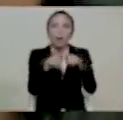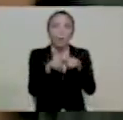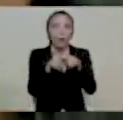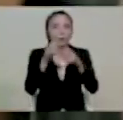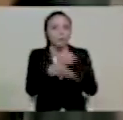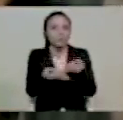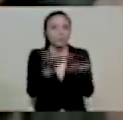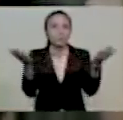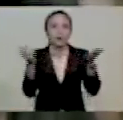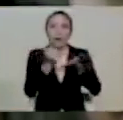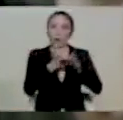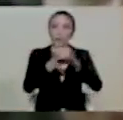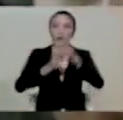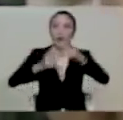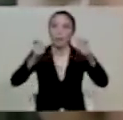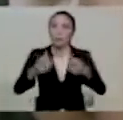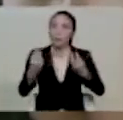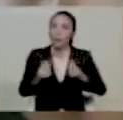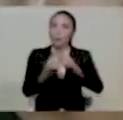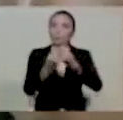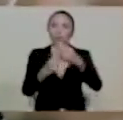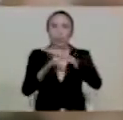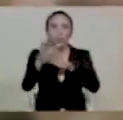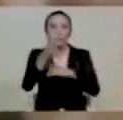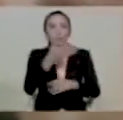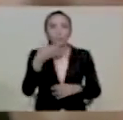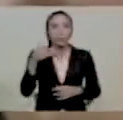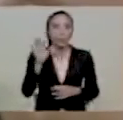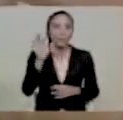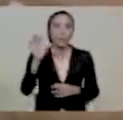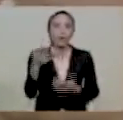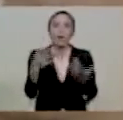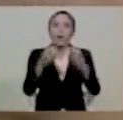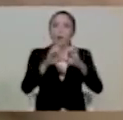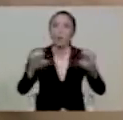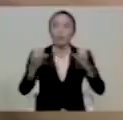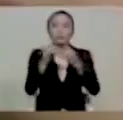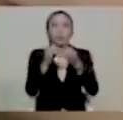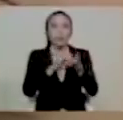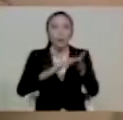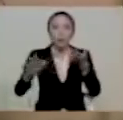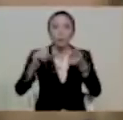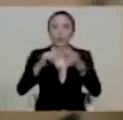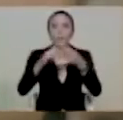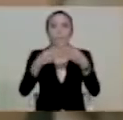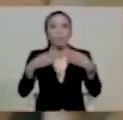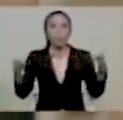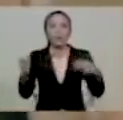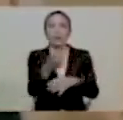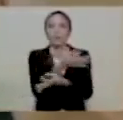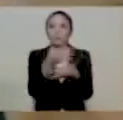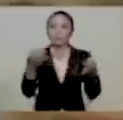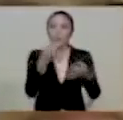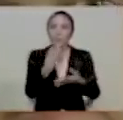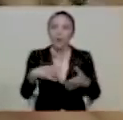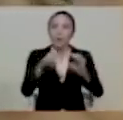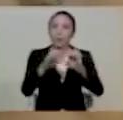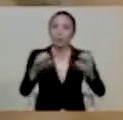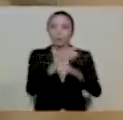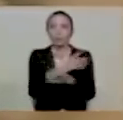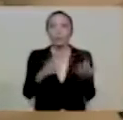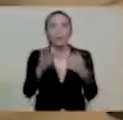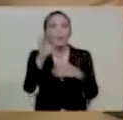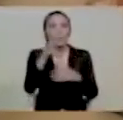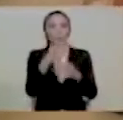bolivariana, vamos todos juntos a garantizar la educación pública gratuita y de calidad. Es el modelo que